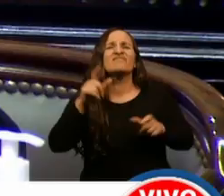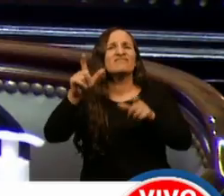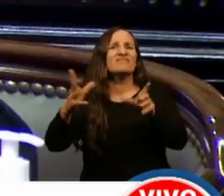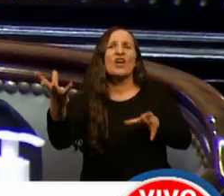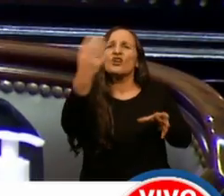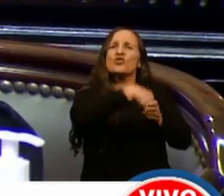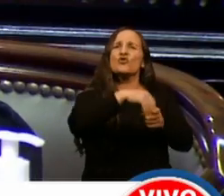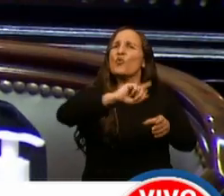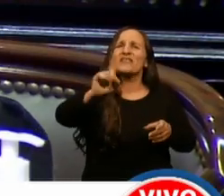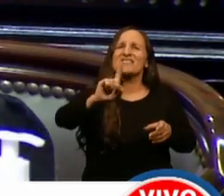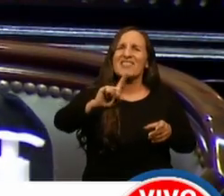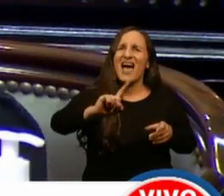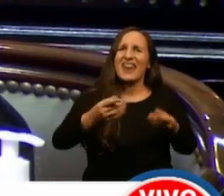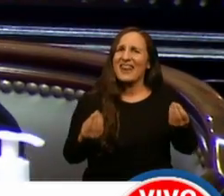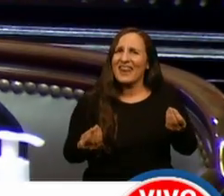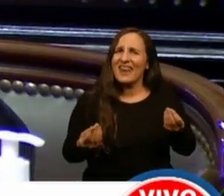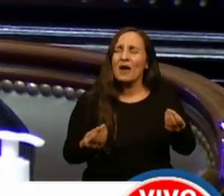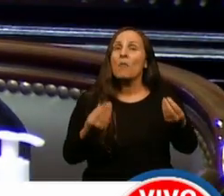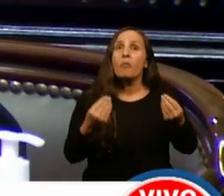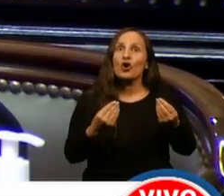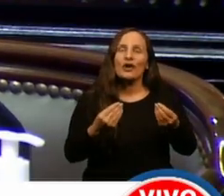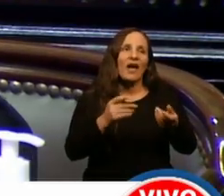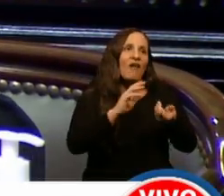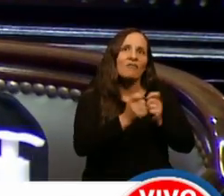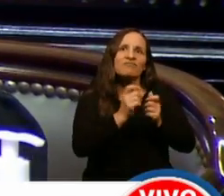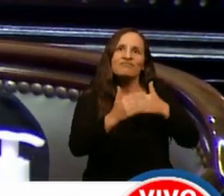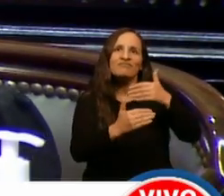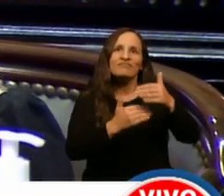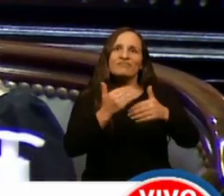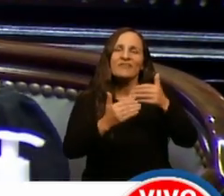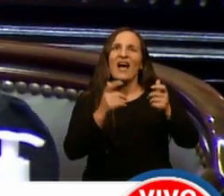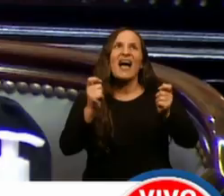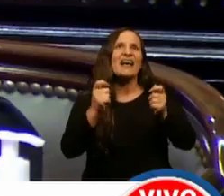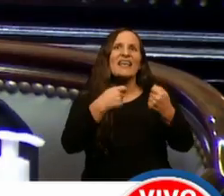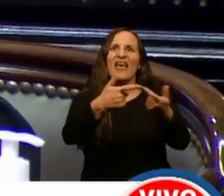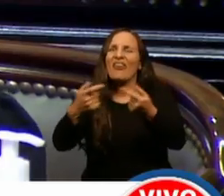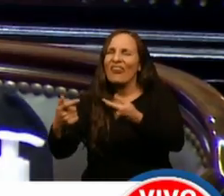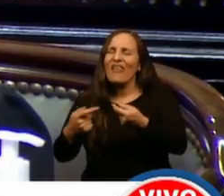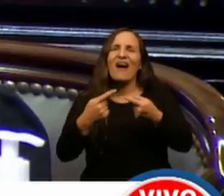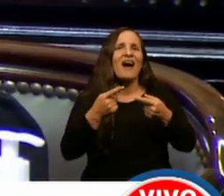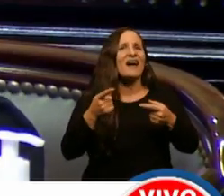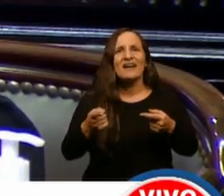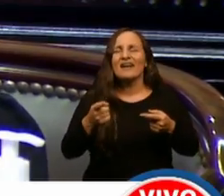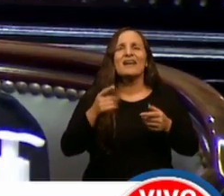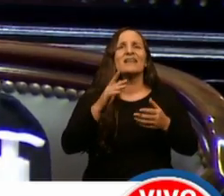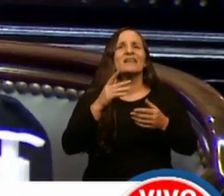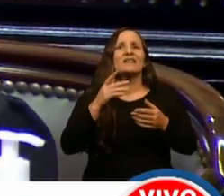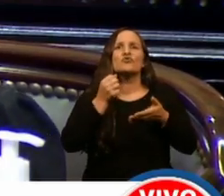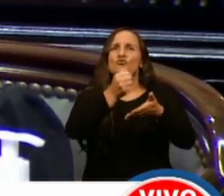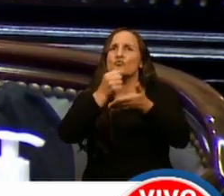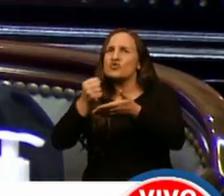van a estar este ritmo porque la reestructuración de partidas y el abismal incremento en la cuenta de